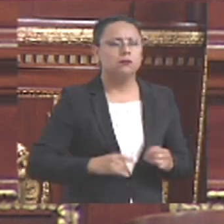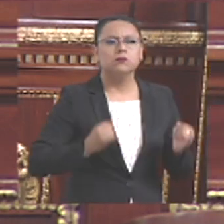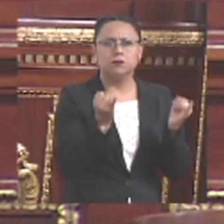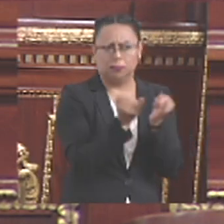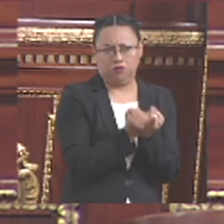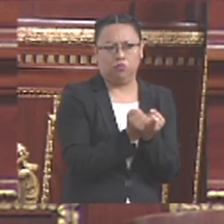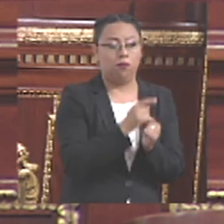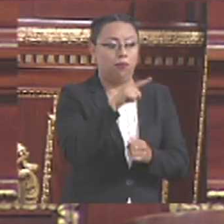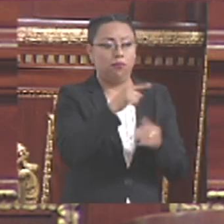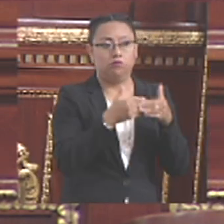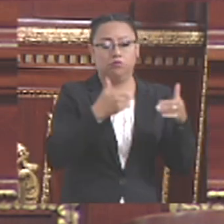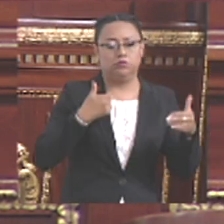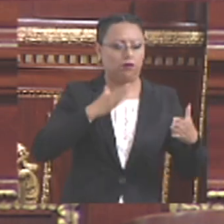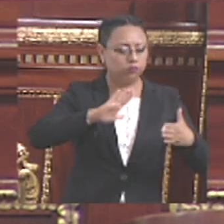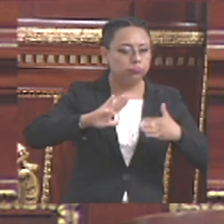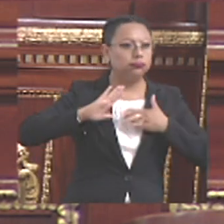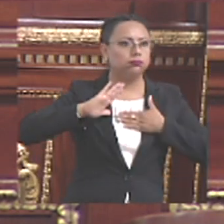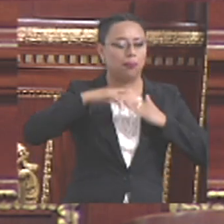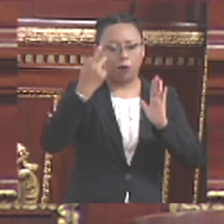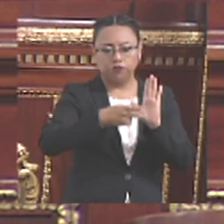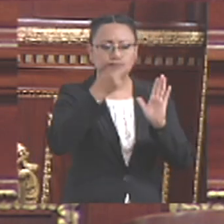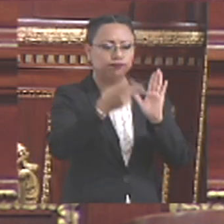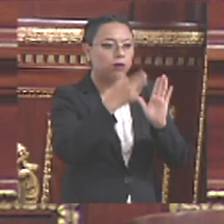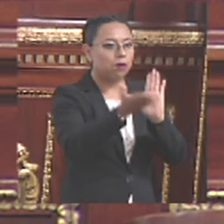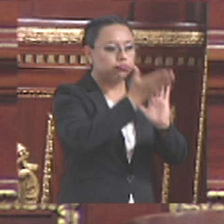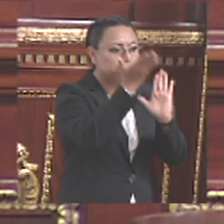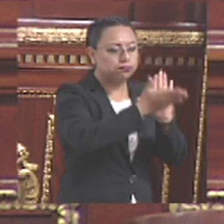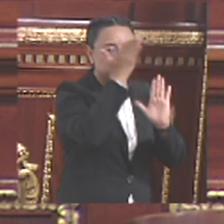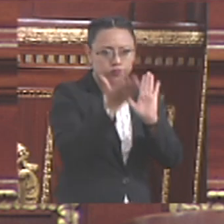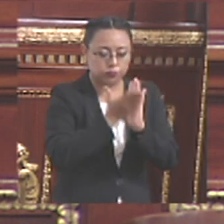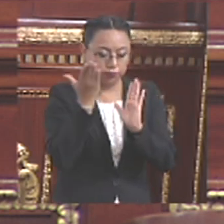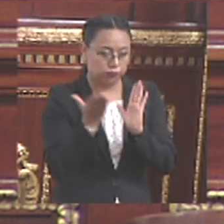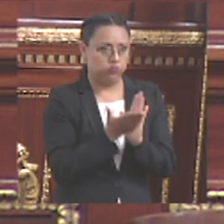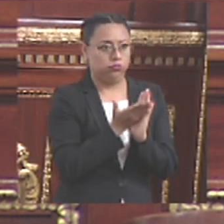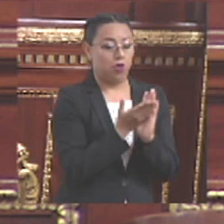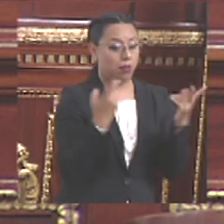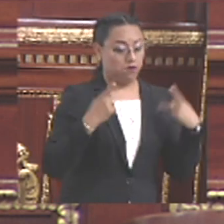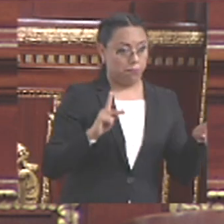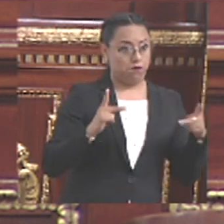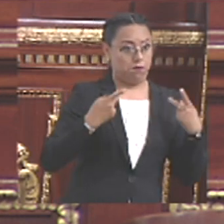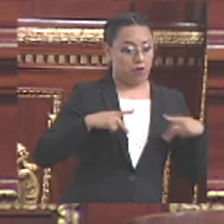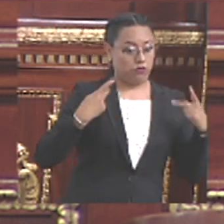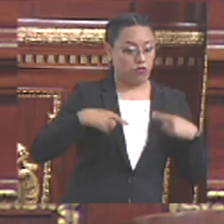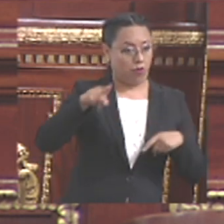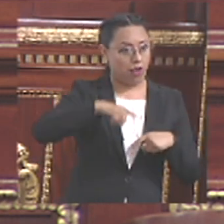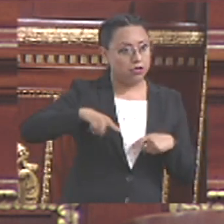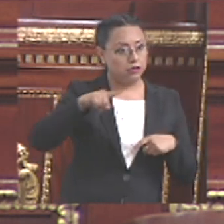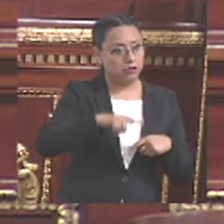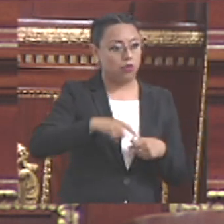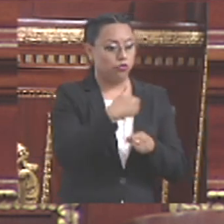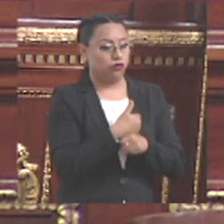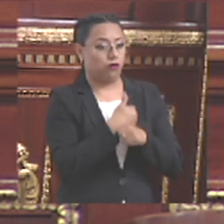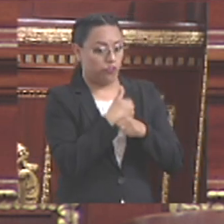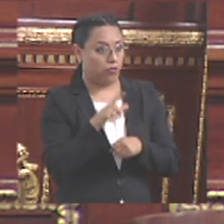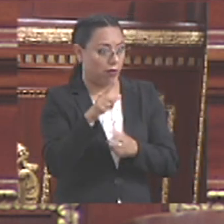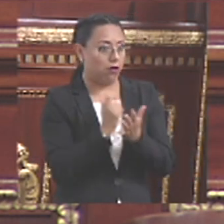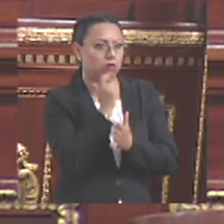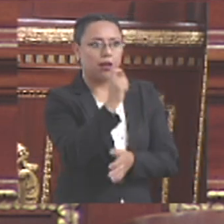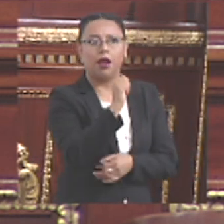premisa reconstruir sin endeudar a los damnificados, violando sus derechos y